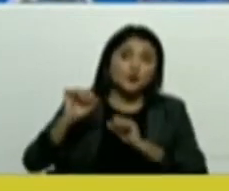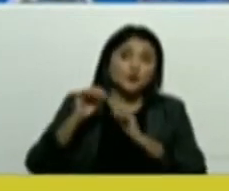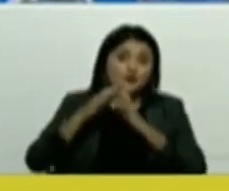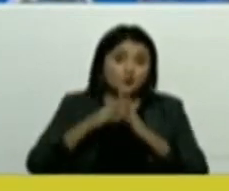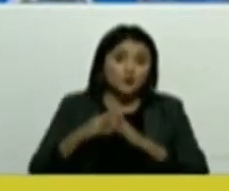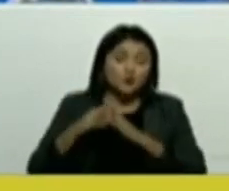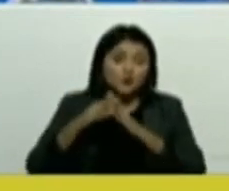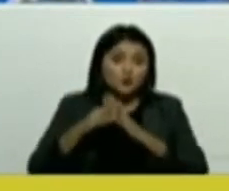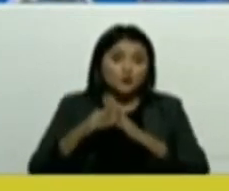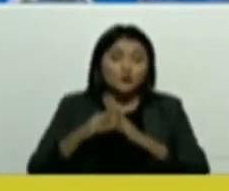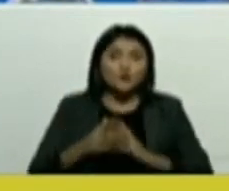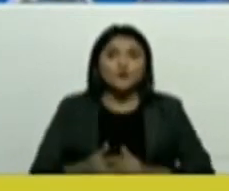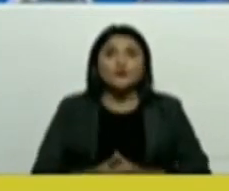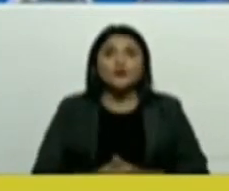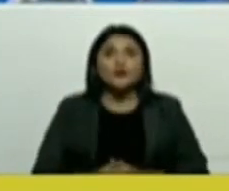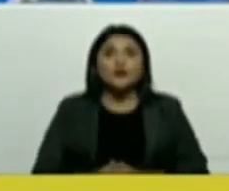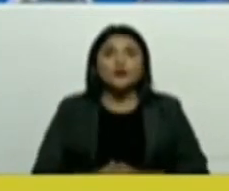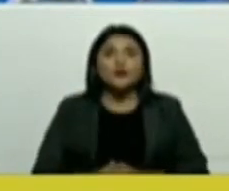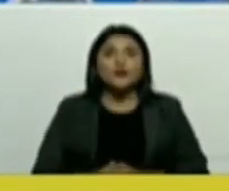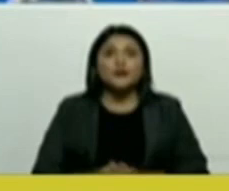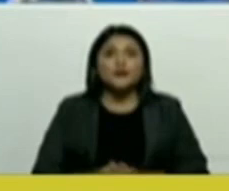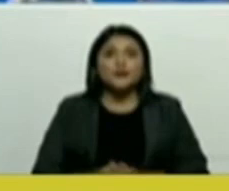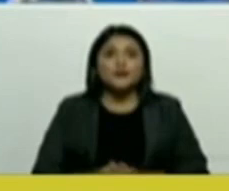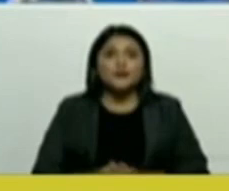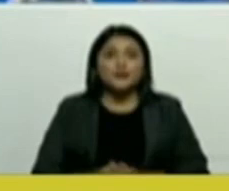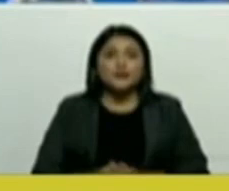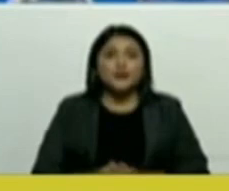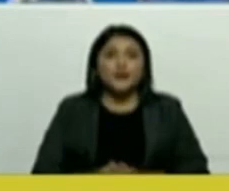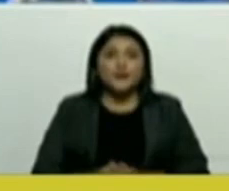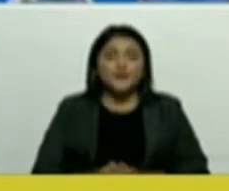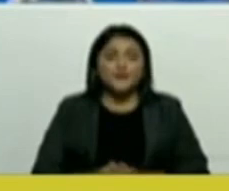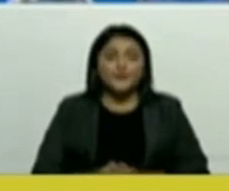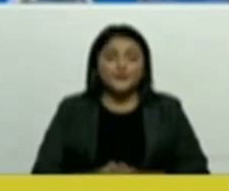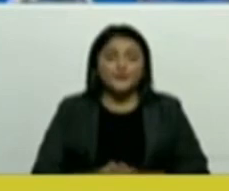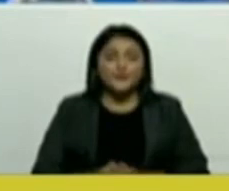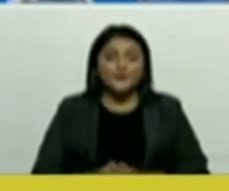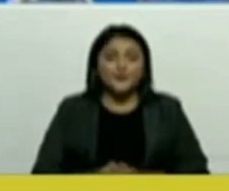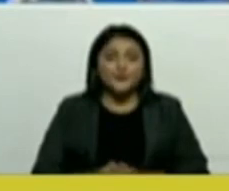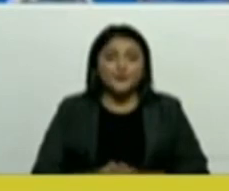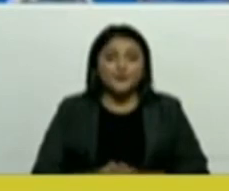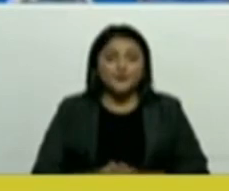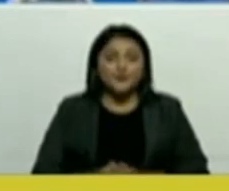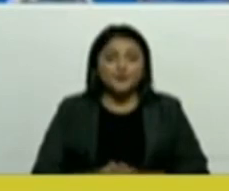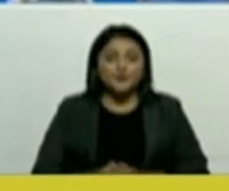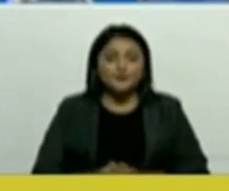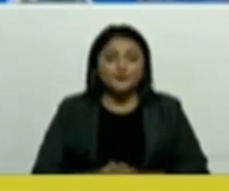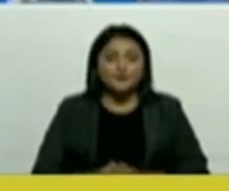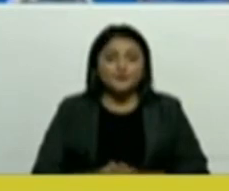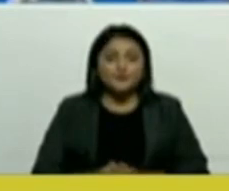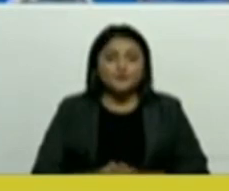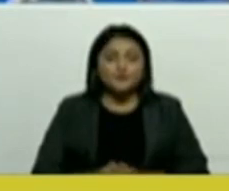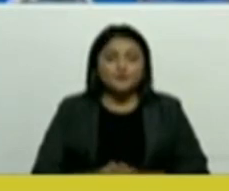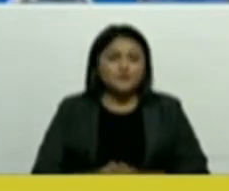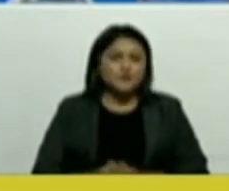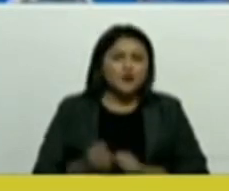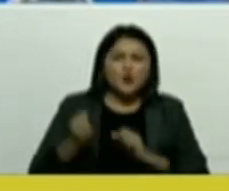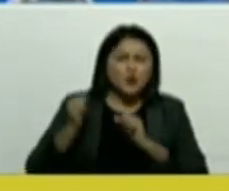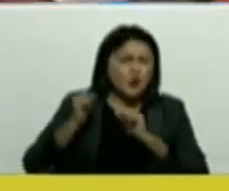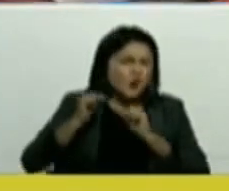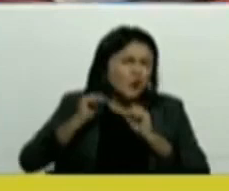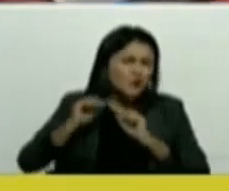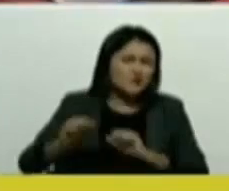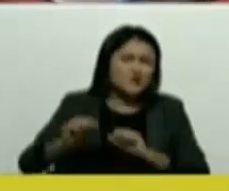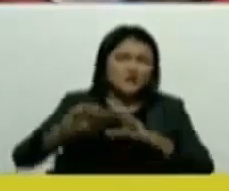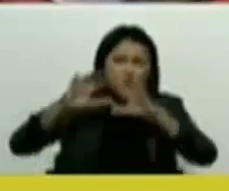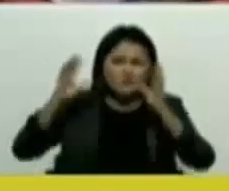Anti-imperialism, el antiimperialismo, against the hegemony of monopoly capitalism globally, en